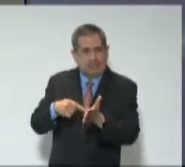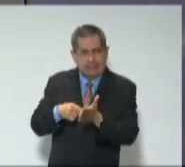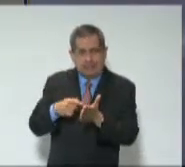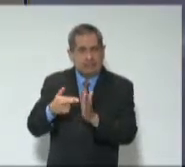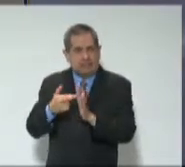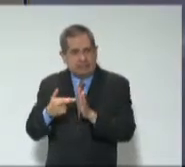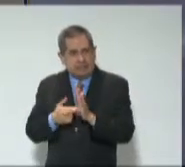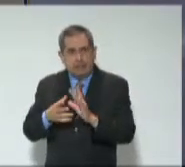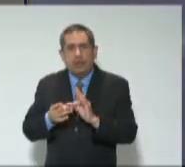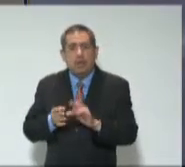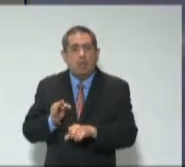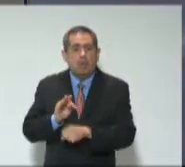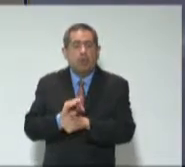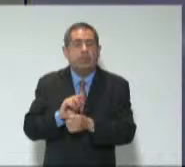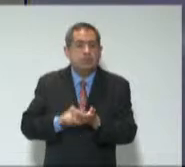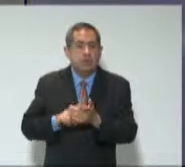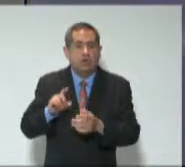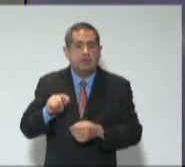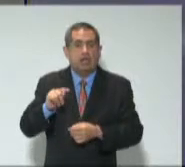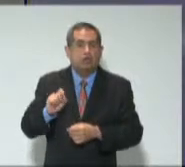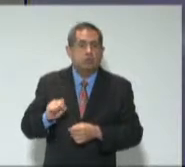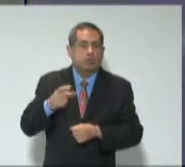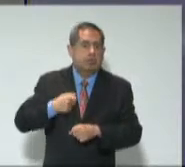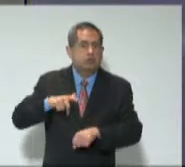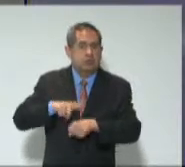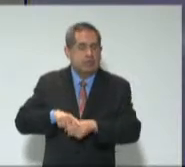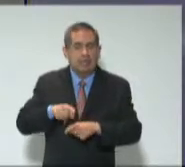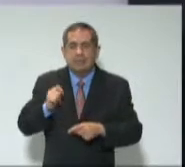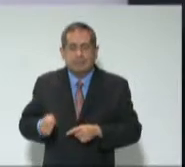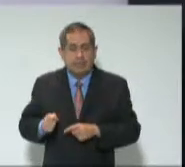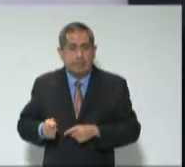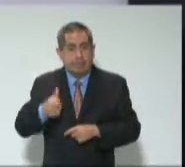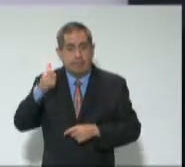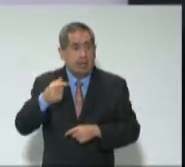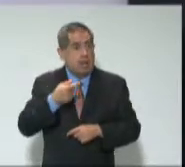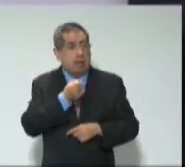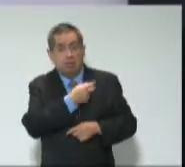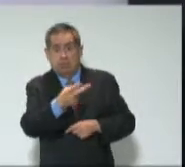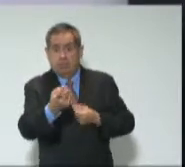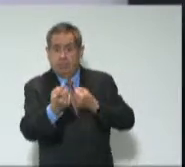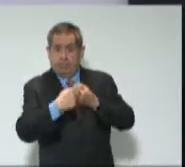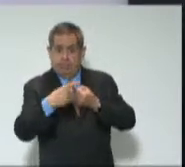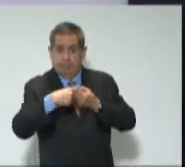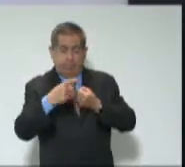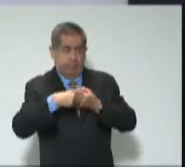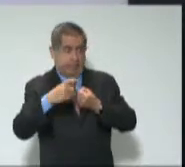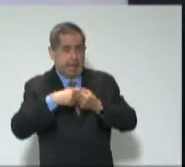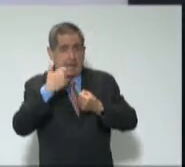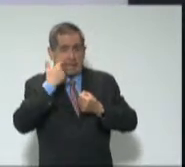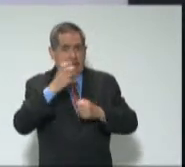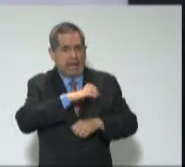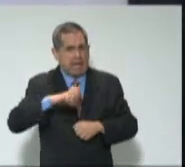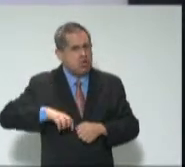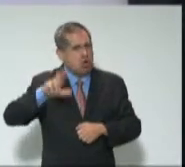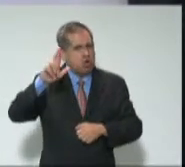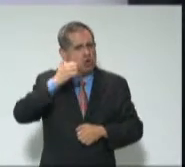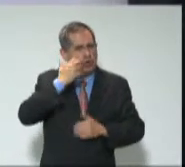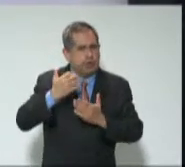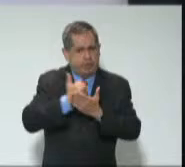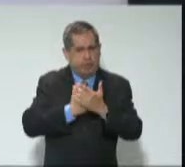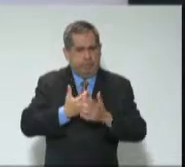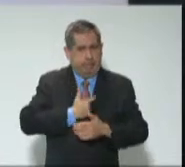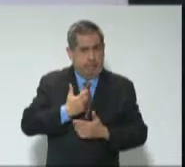medidas para la protección de datos personales de aquellas personas que sean presentadas como candidatas